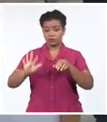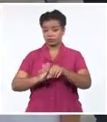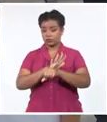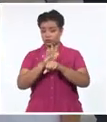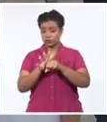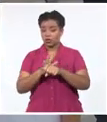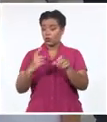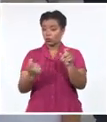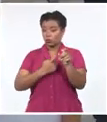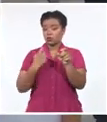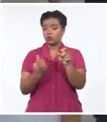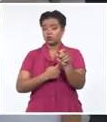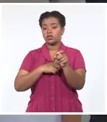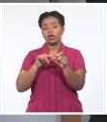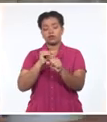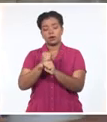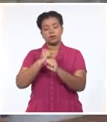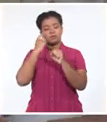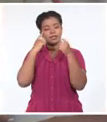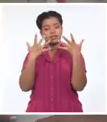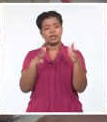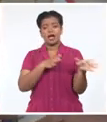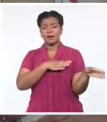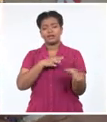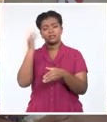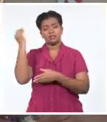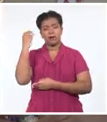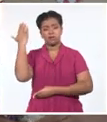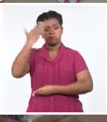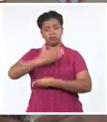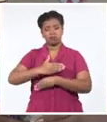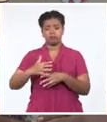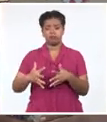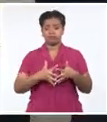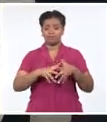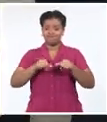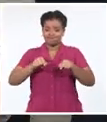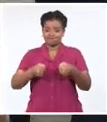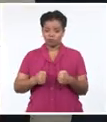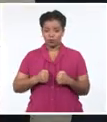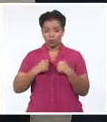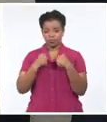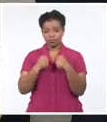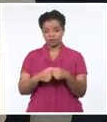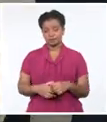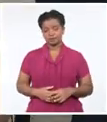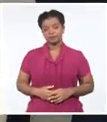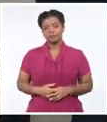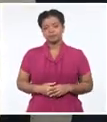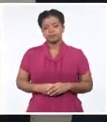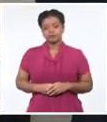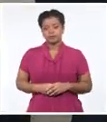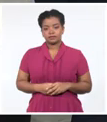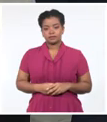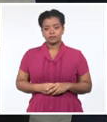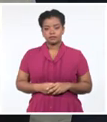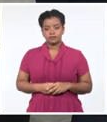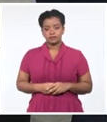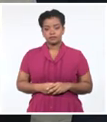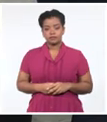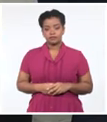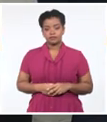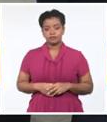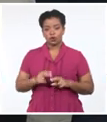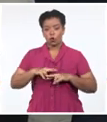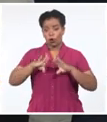covid-19 y el recrudecimiento del bloqueo de Estados Unidos contra Cuba la infraestructura el plantel hotelero de